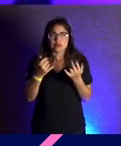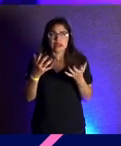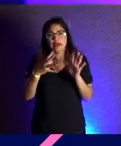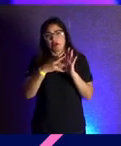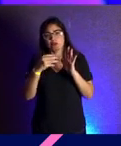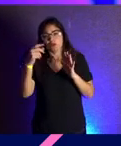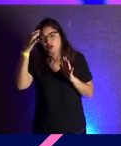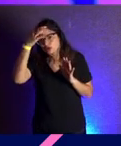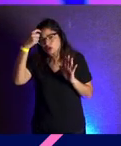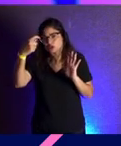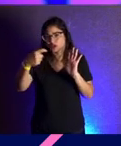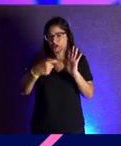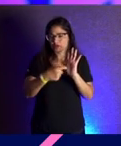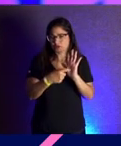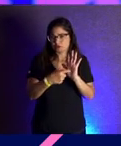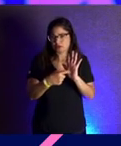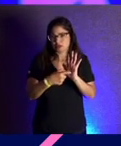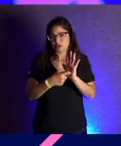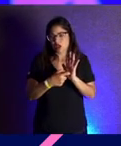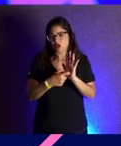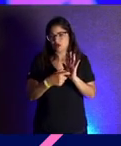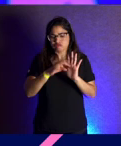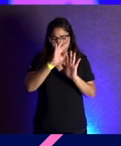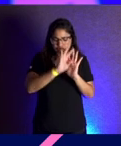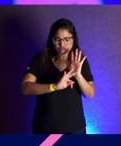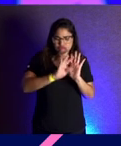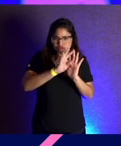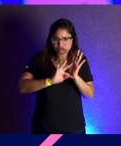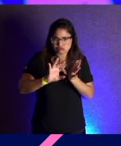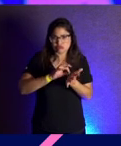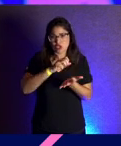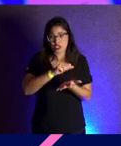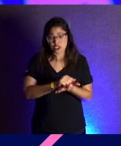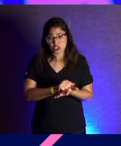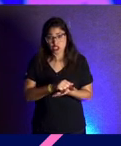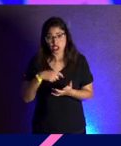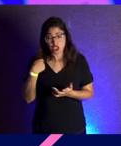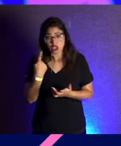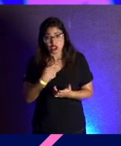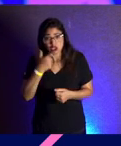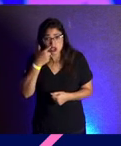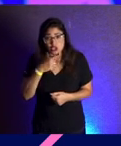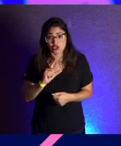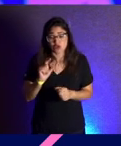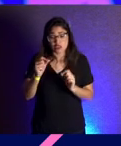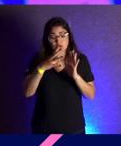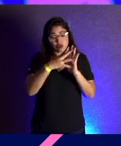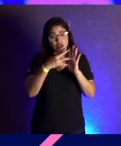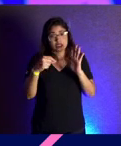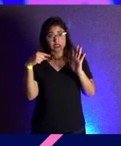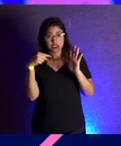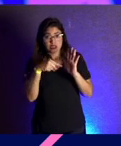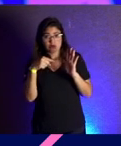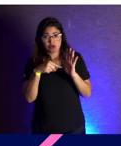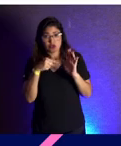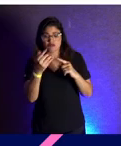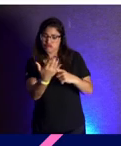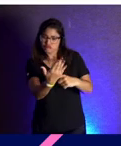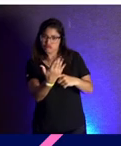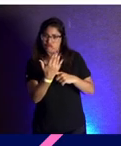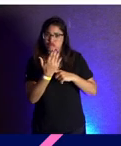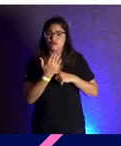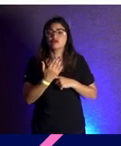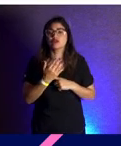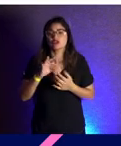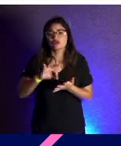los textos, hemos condicionado este modelo, este modelo, para darnos un rango probable